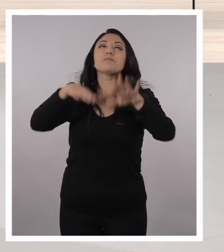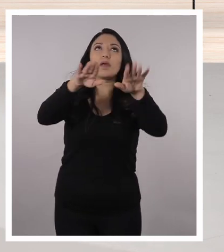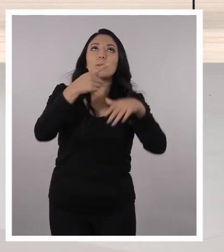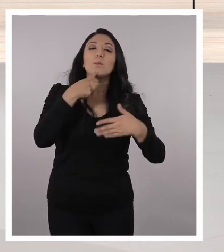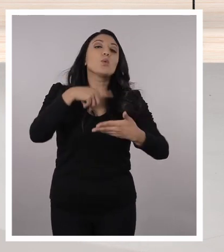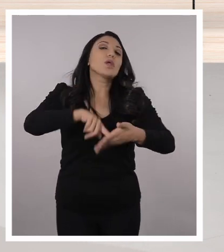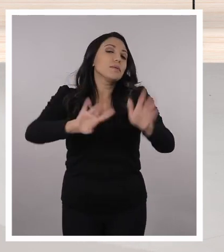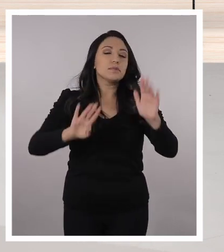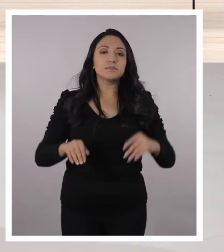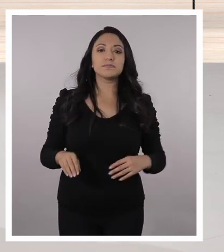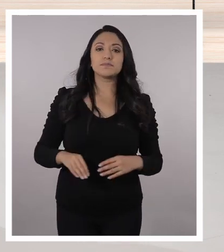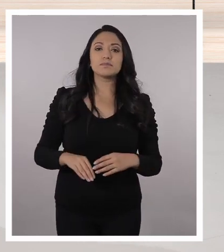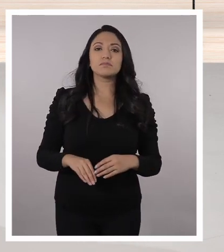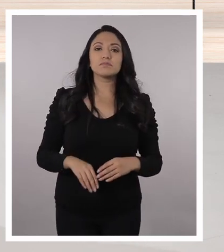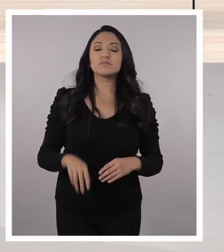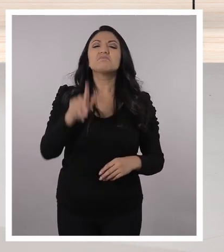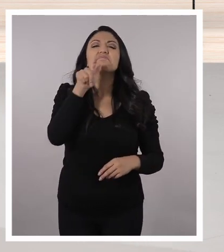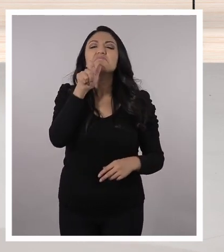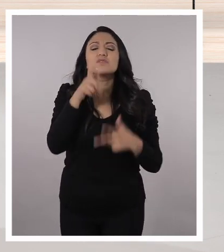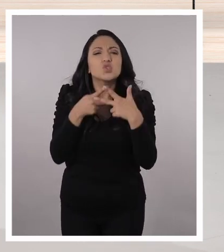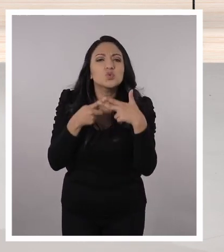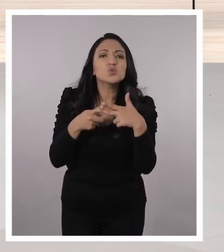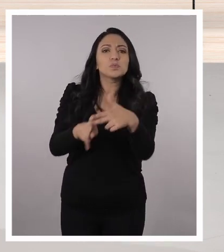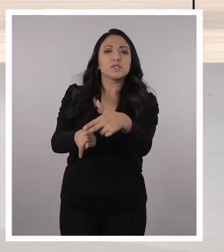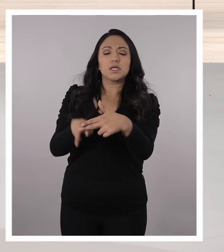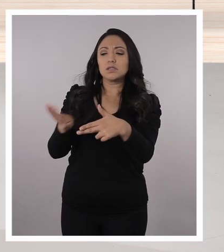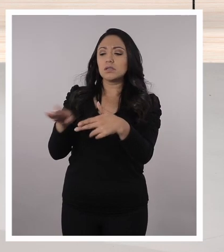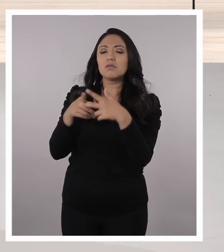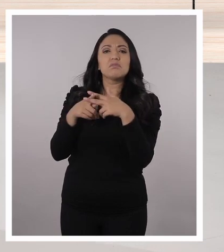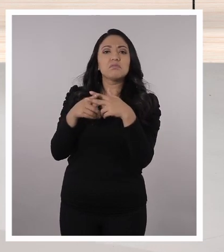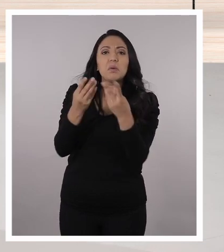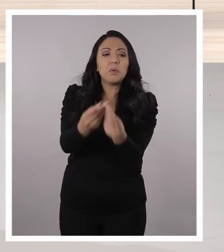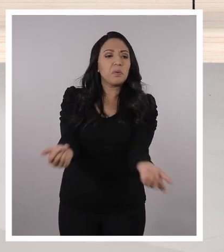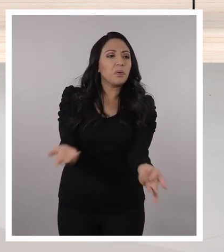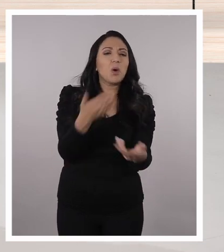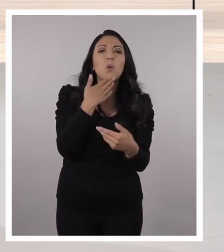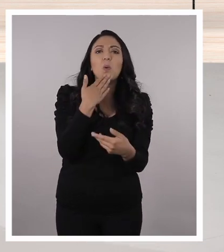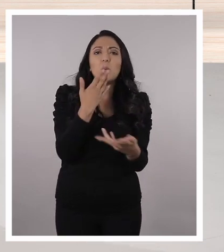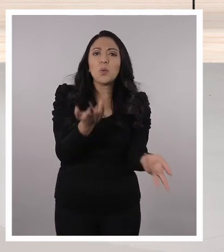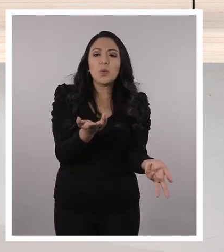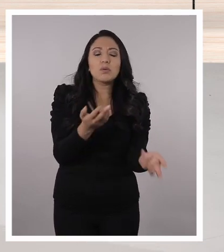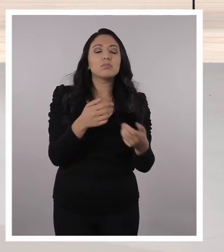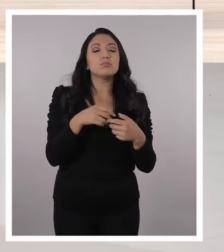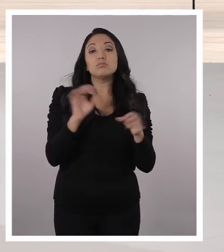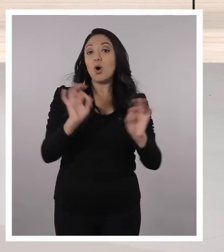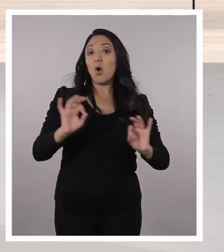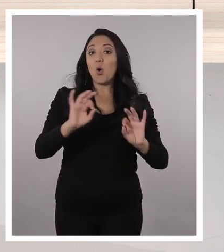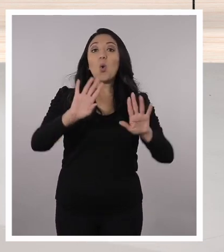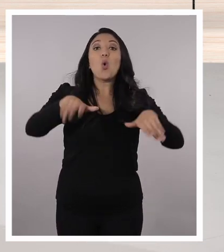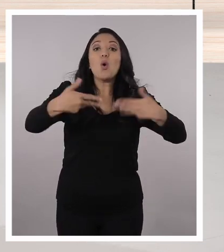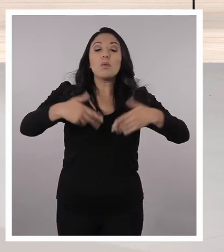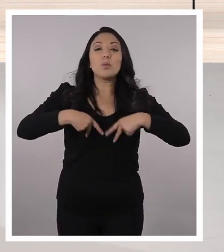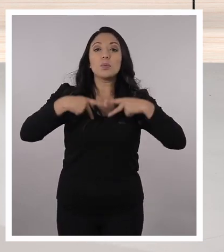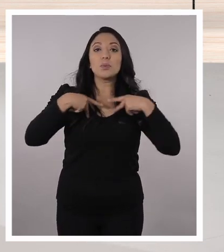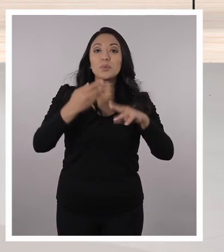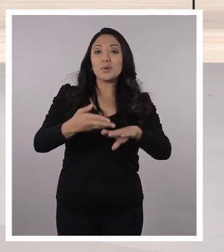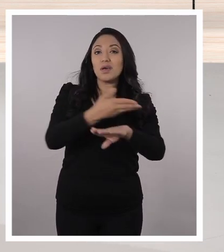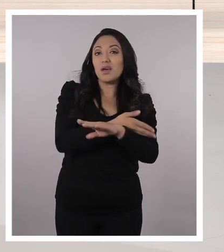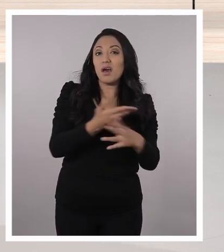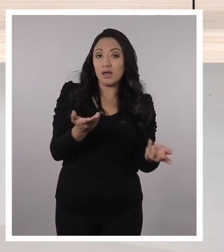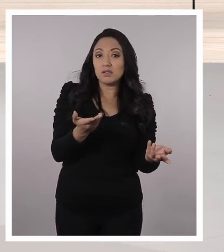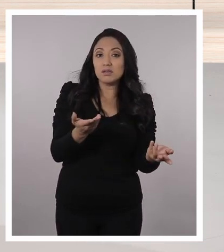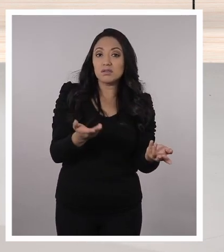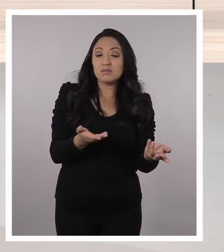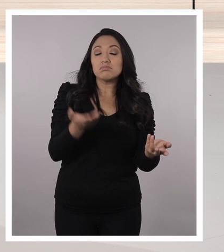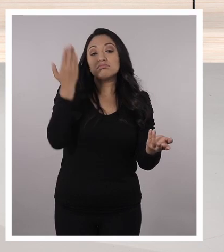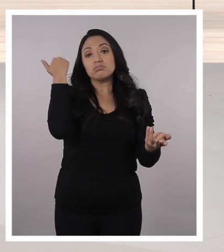especies. Por ejemplo, saber cuál fue su origen, cómo se extinguieron o en qué condiciones habitaban, cuál